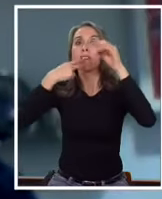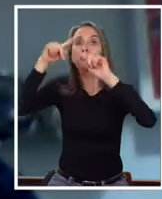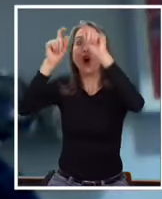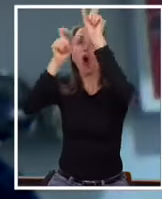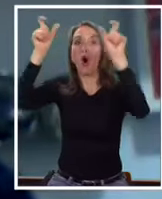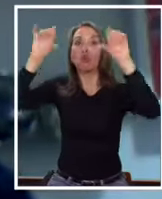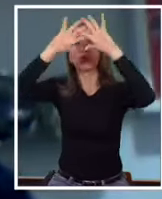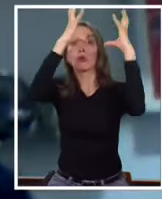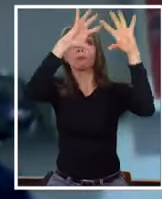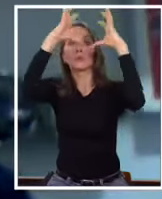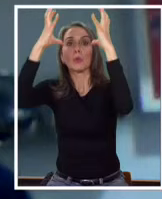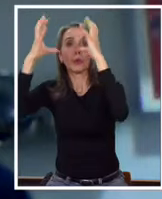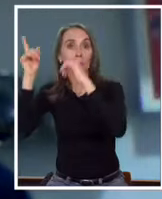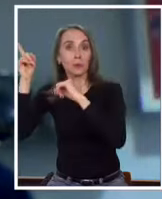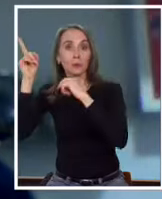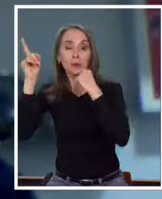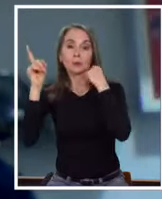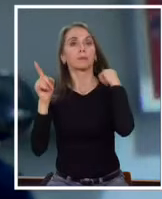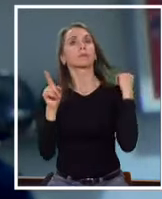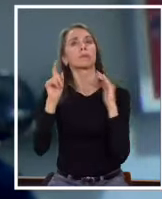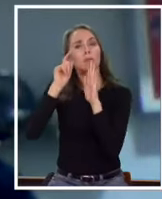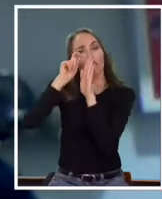una grabación de algo,